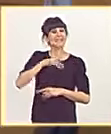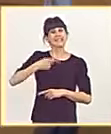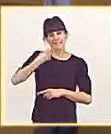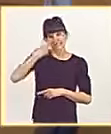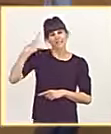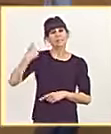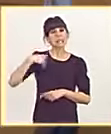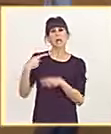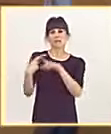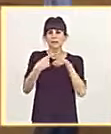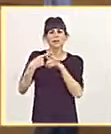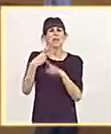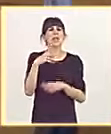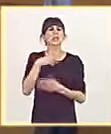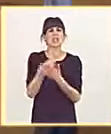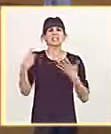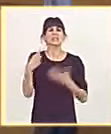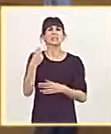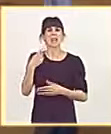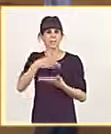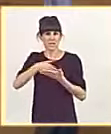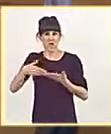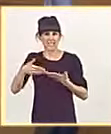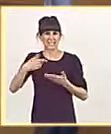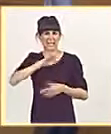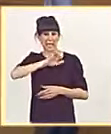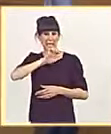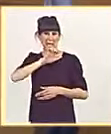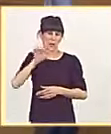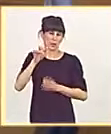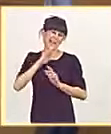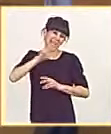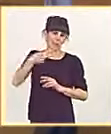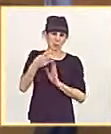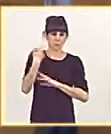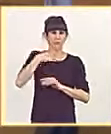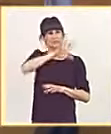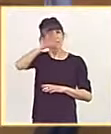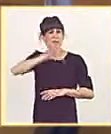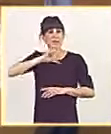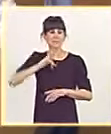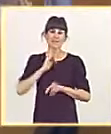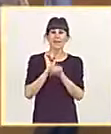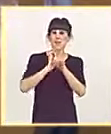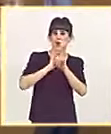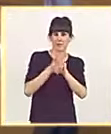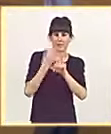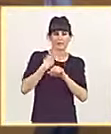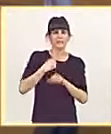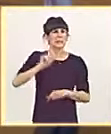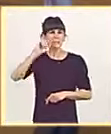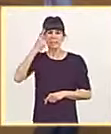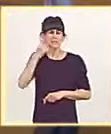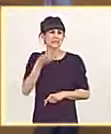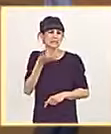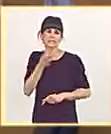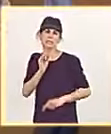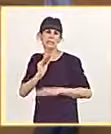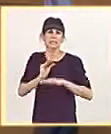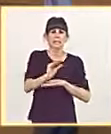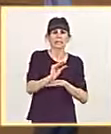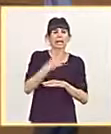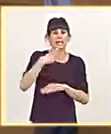pasado repartimos 16.000 millones de euros del Fondo COVID entre las comunidades autónomas. La más beneficiada, la Comunidad de Madrid. No creo